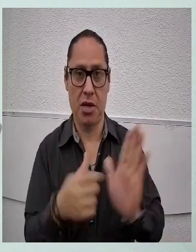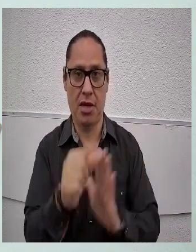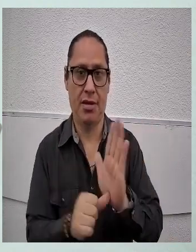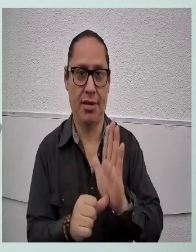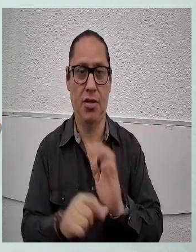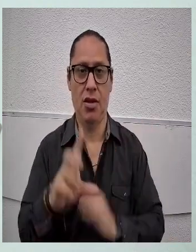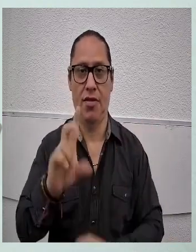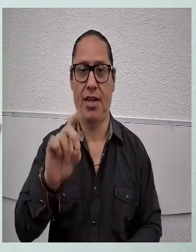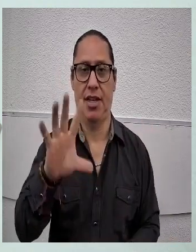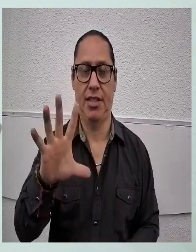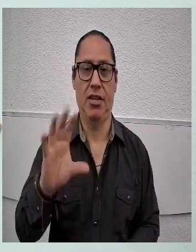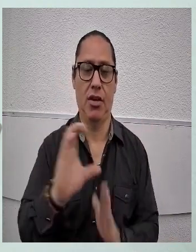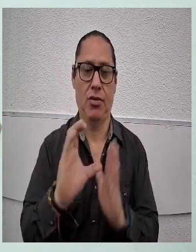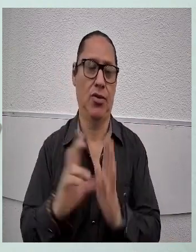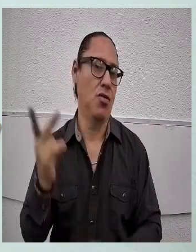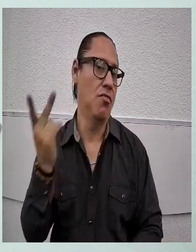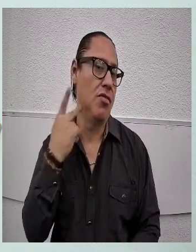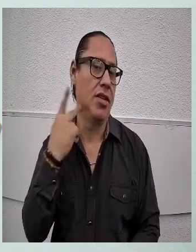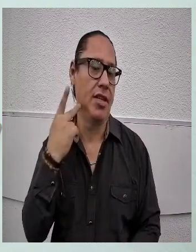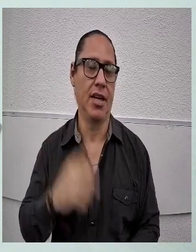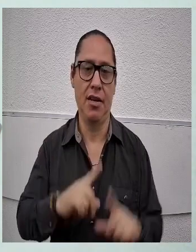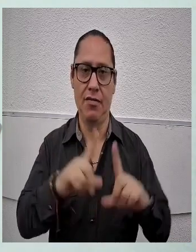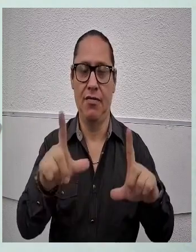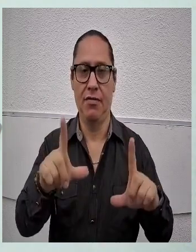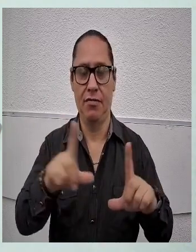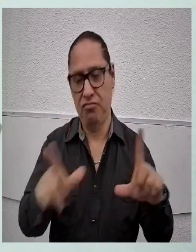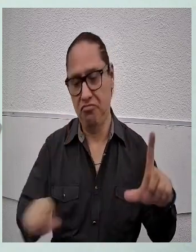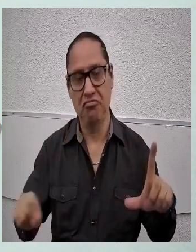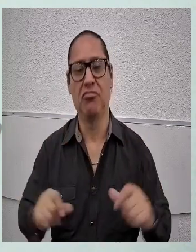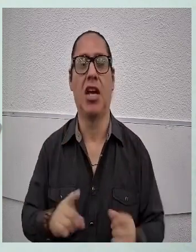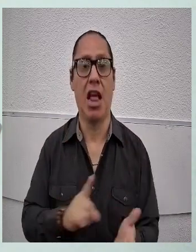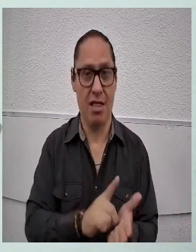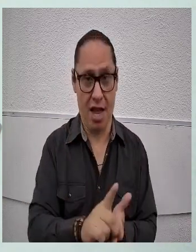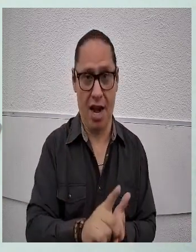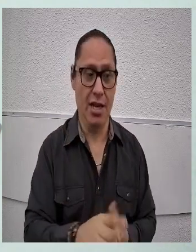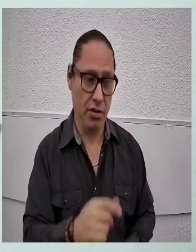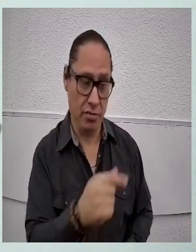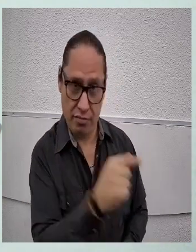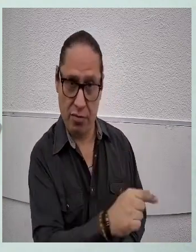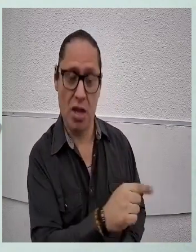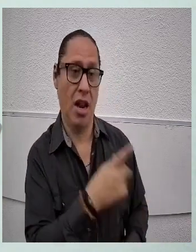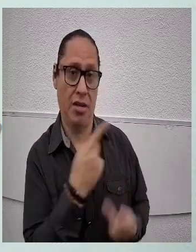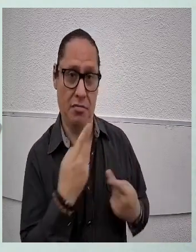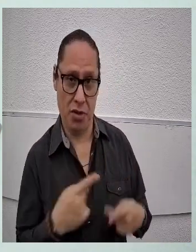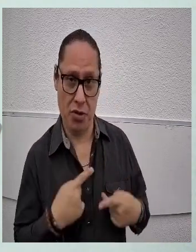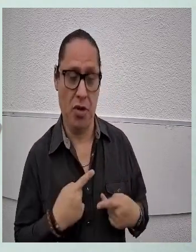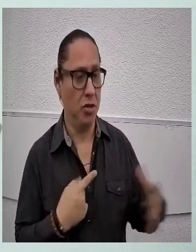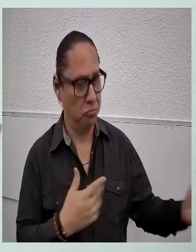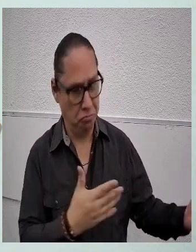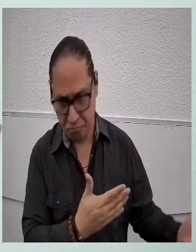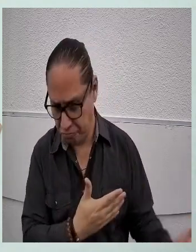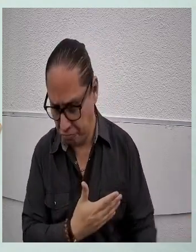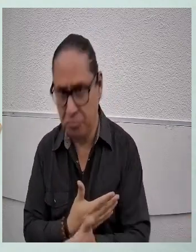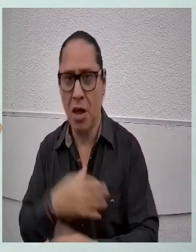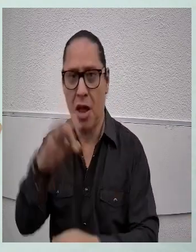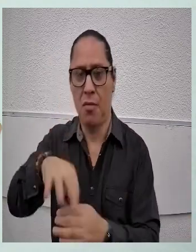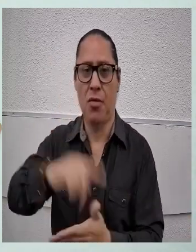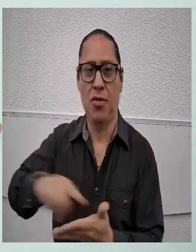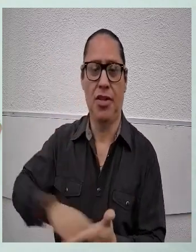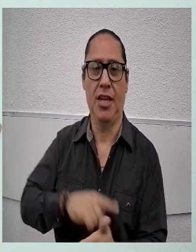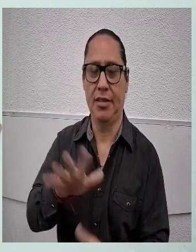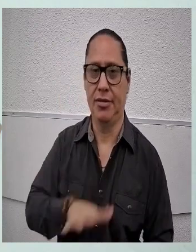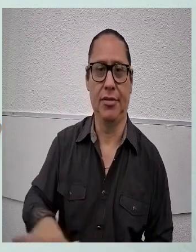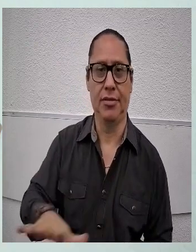35 de la constitución política federal es un derecho de la ciudadanía votar en las elecciones